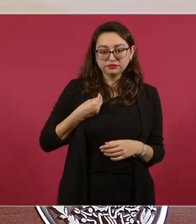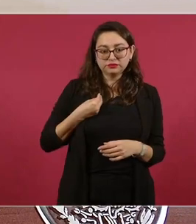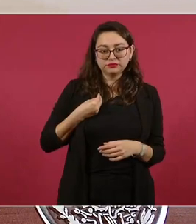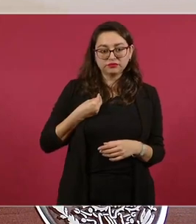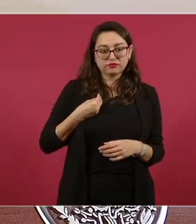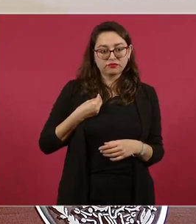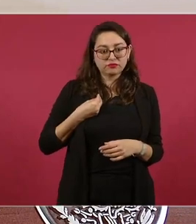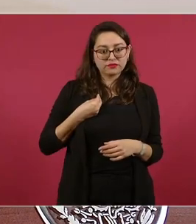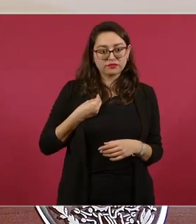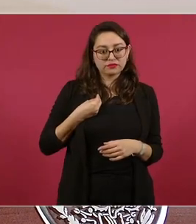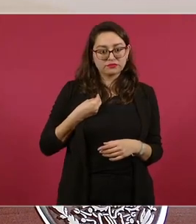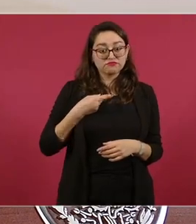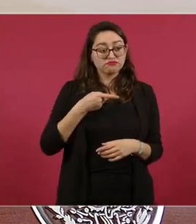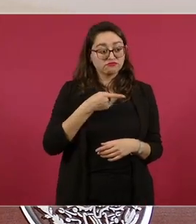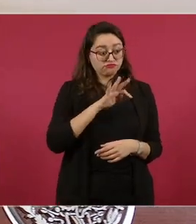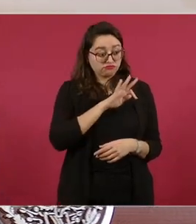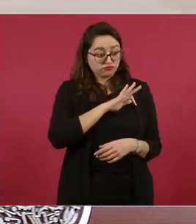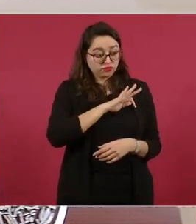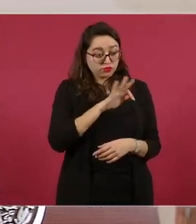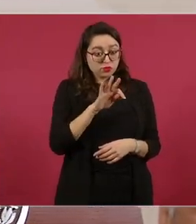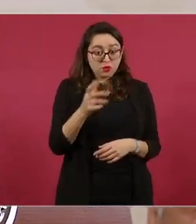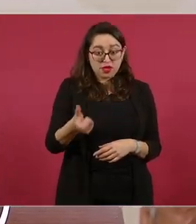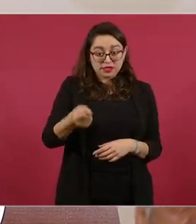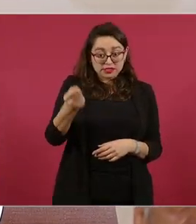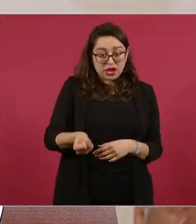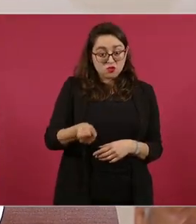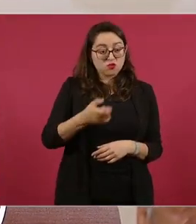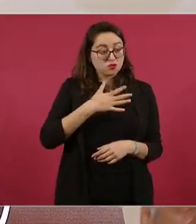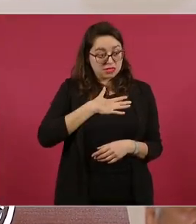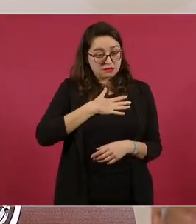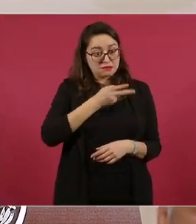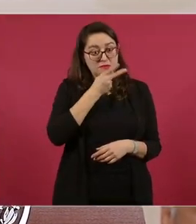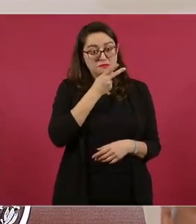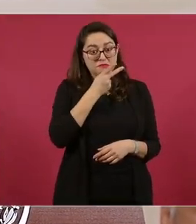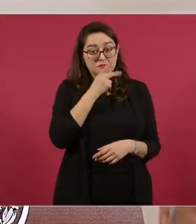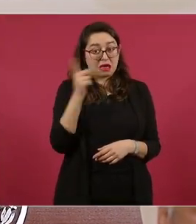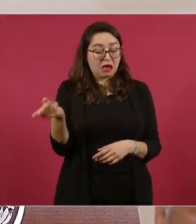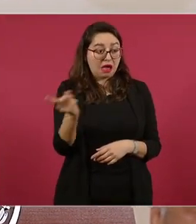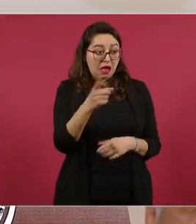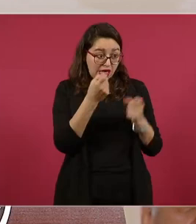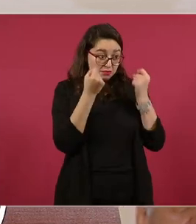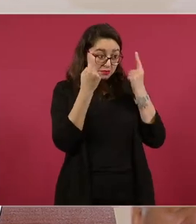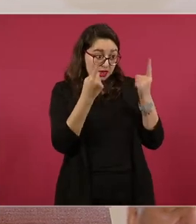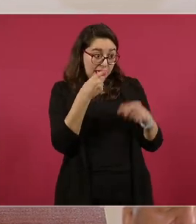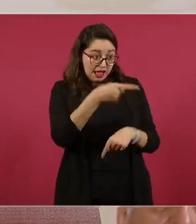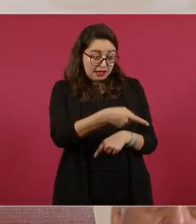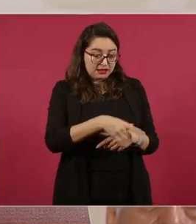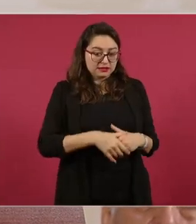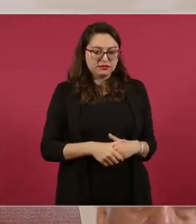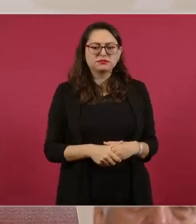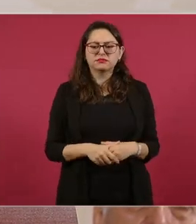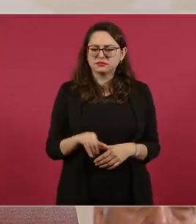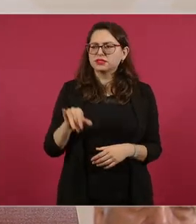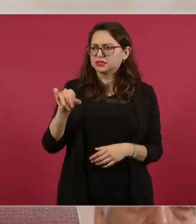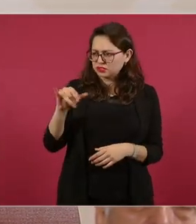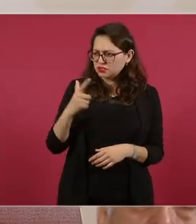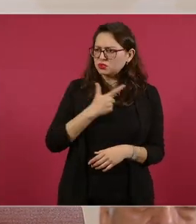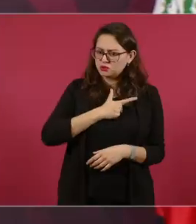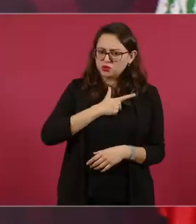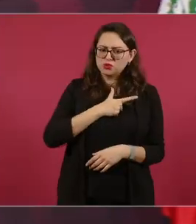¿le puede mandar un saludo a mi papá que le admira? Ah, sí, le digo,